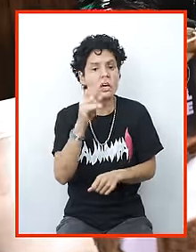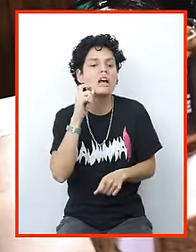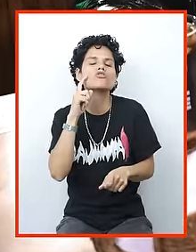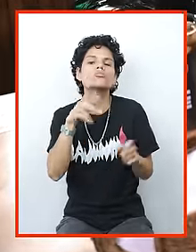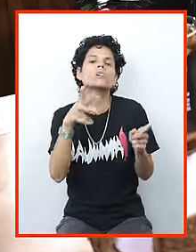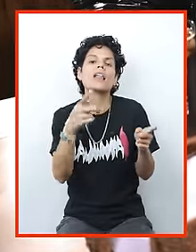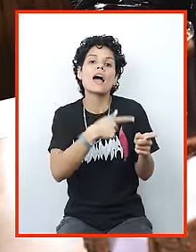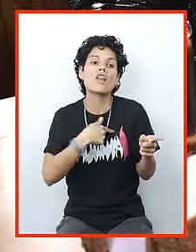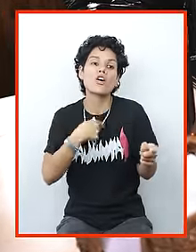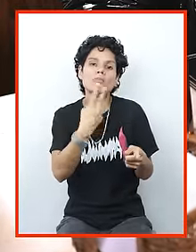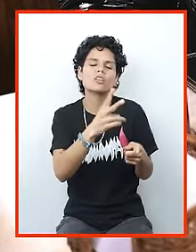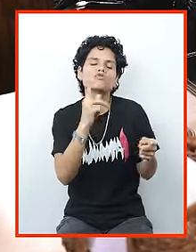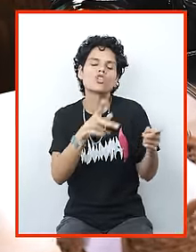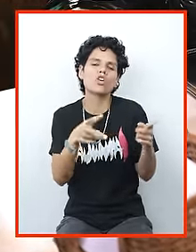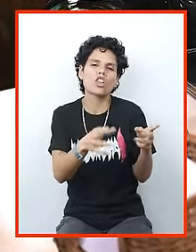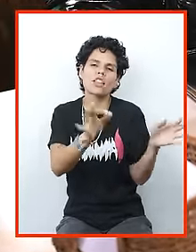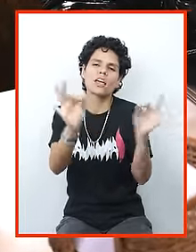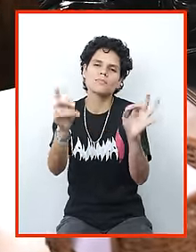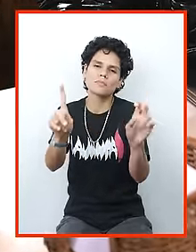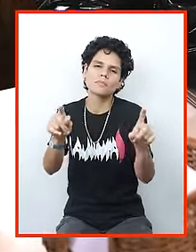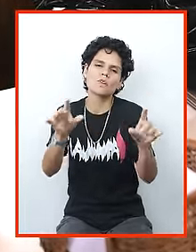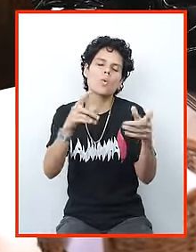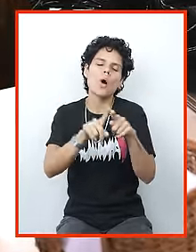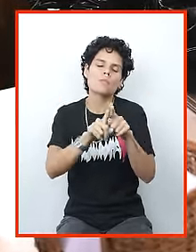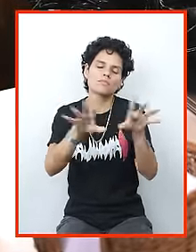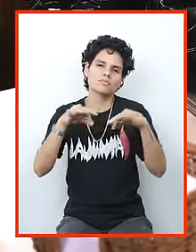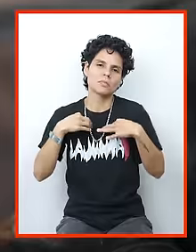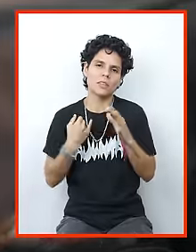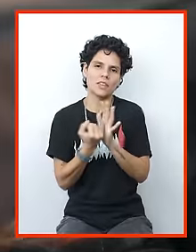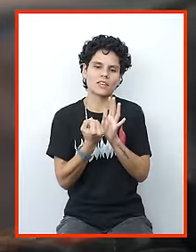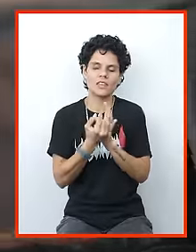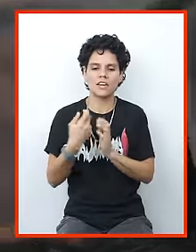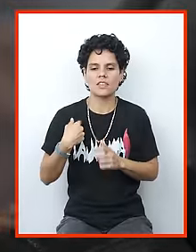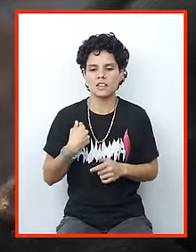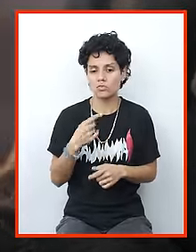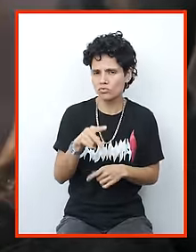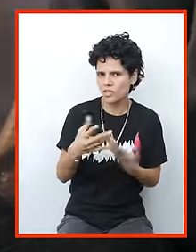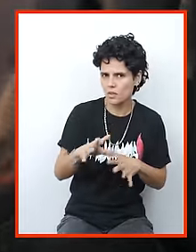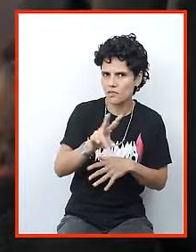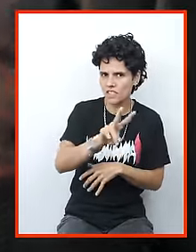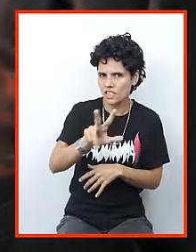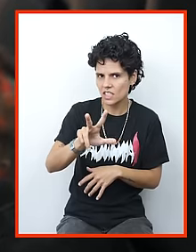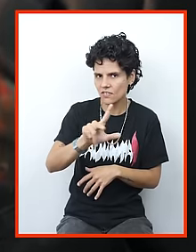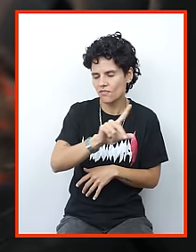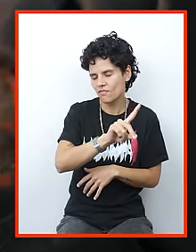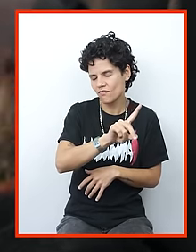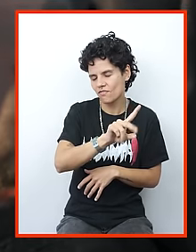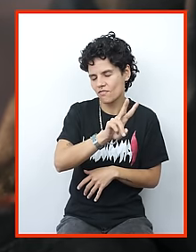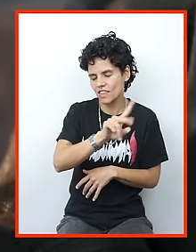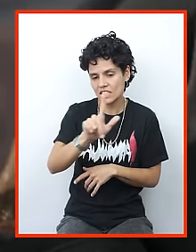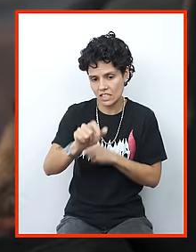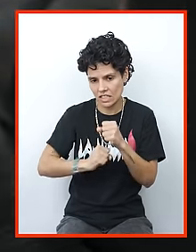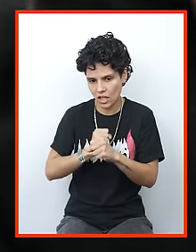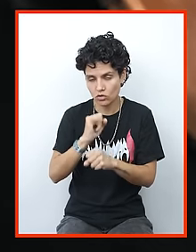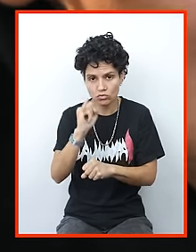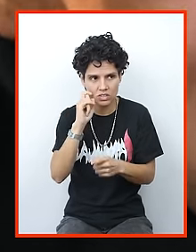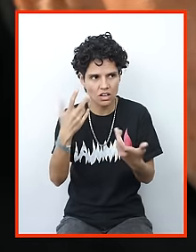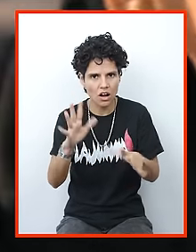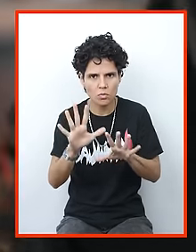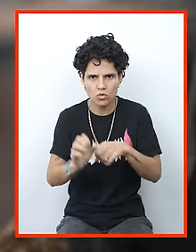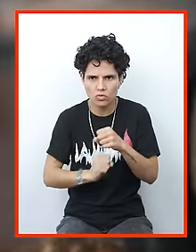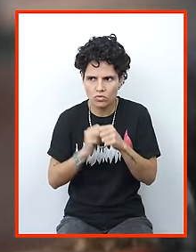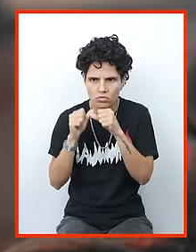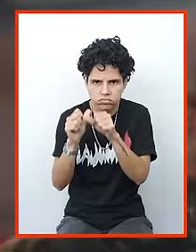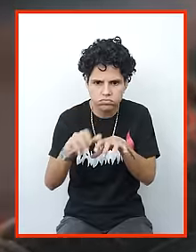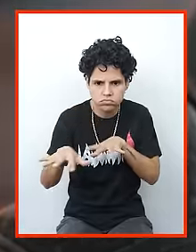tu trayectoria porque te veís súper joven, man. Sí, bro. Te veís como chico, sí o no, pero tú ya tenés 27. 27 años, pues. Sí, todos me dicen lo